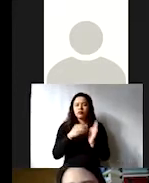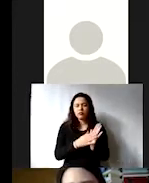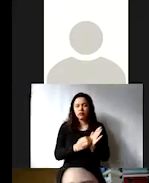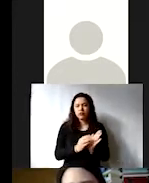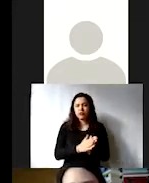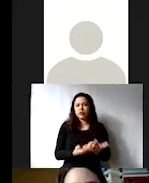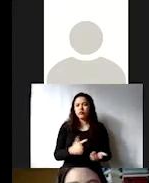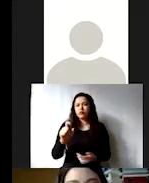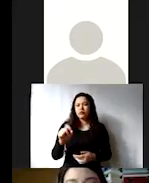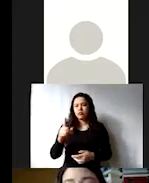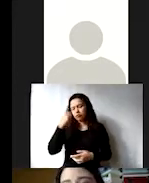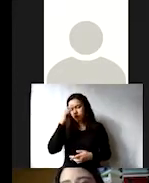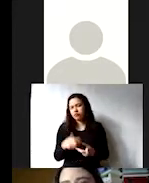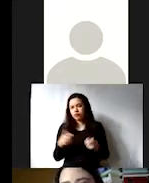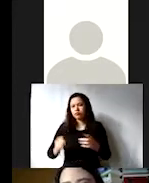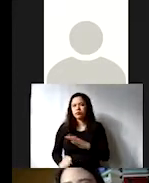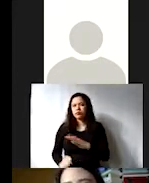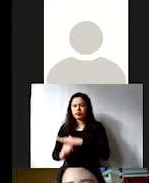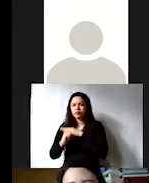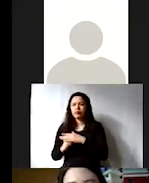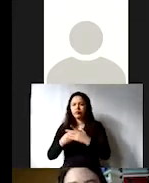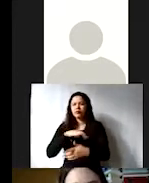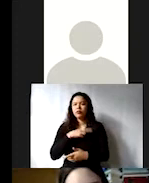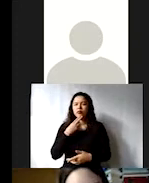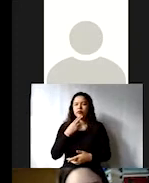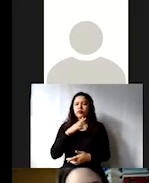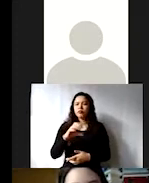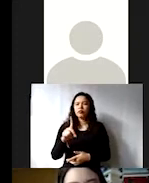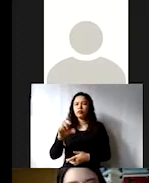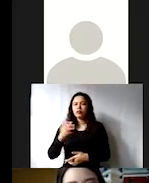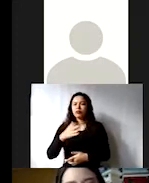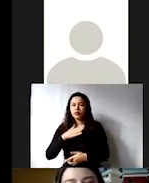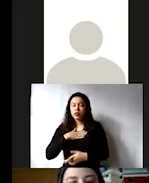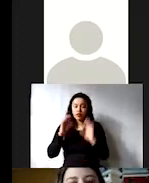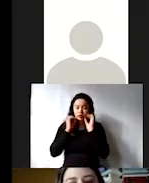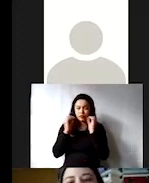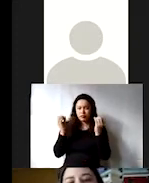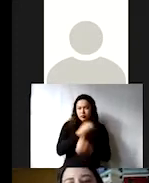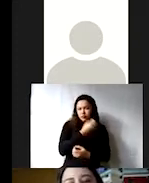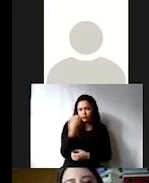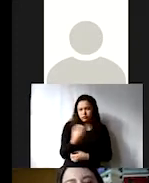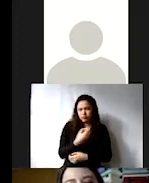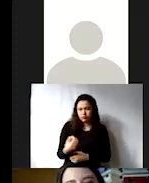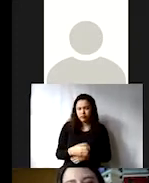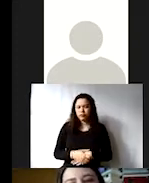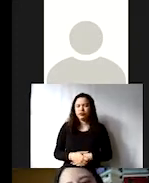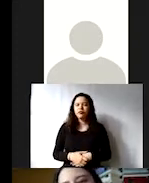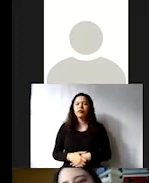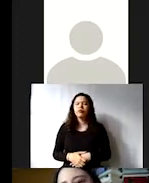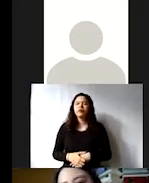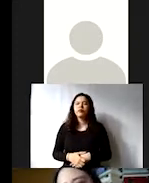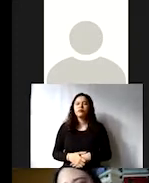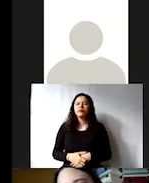para el desarrollo sostenible y los ODS en mi organización. No necesariamente porque yo